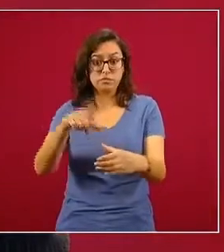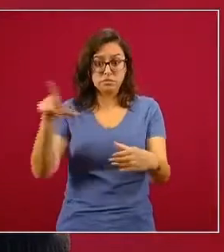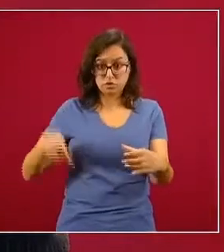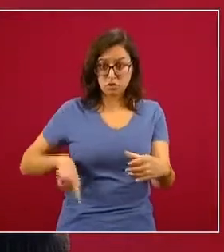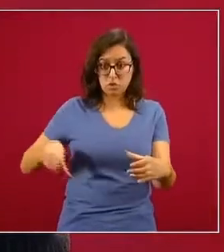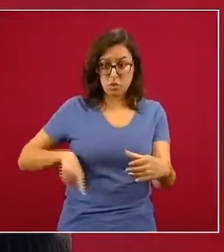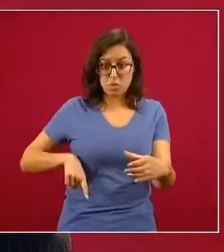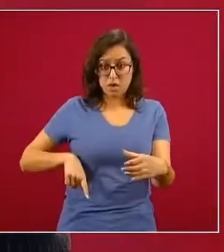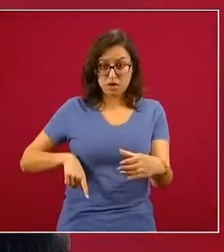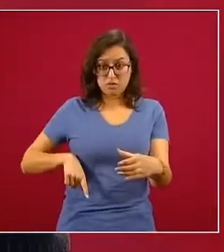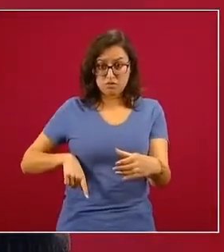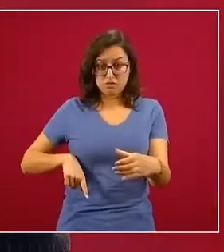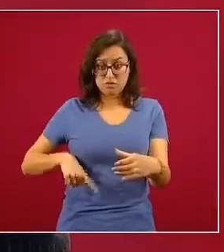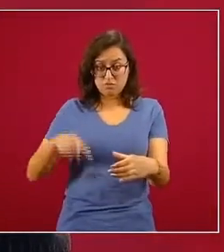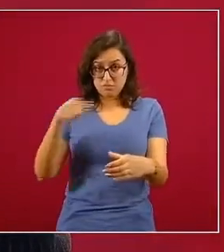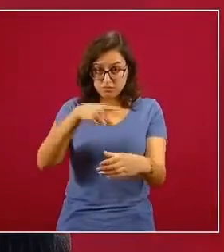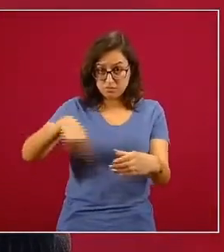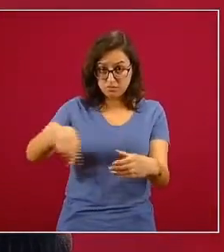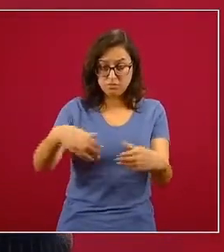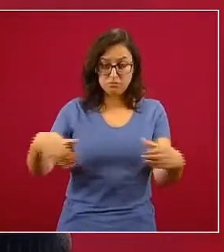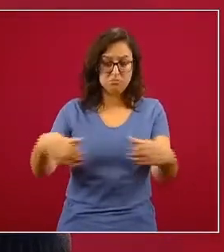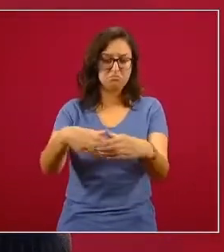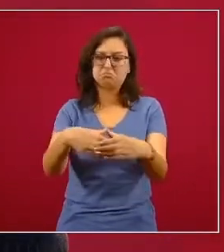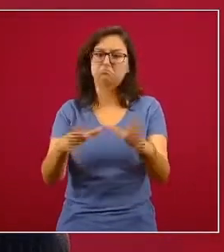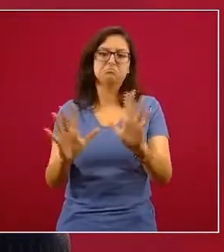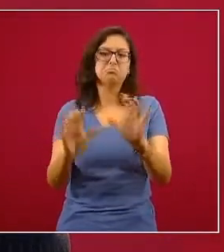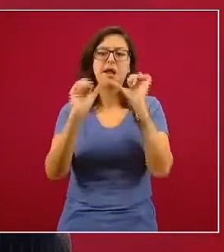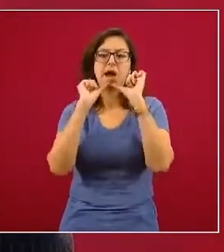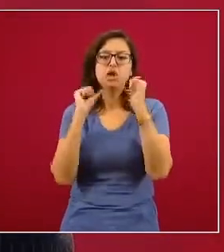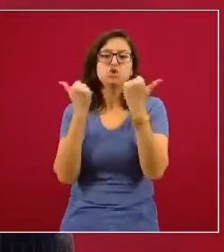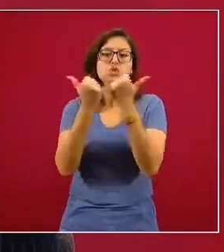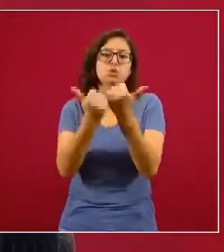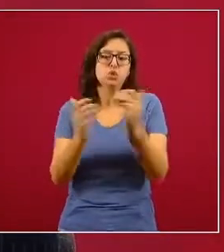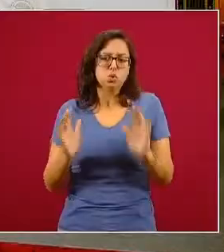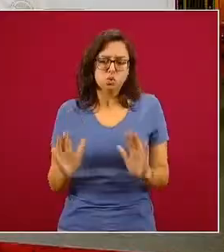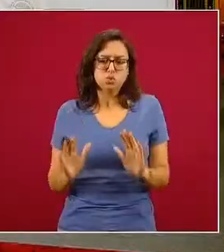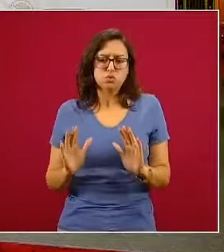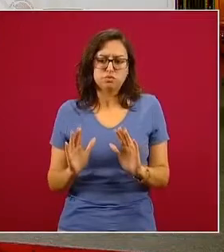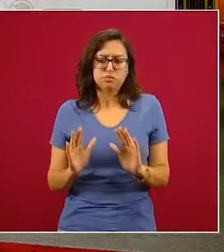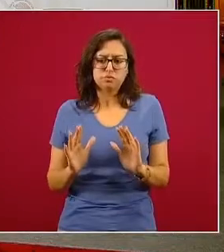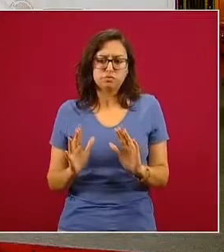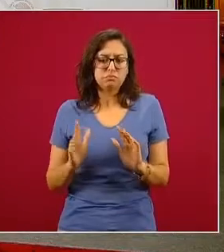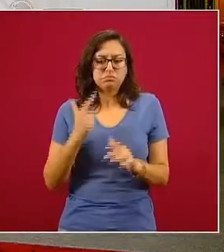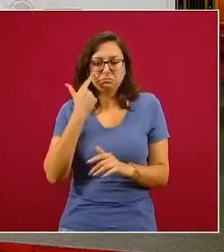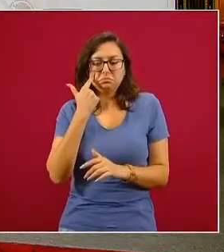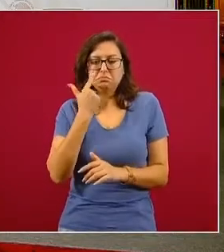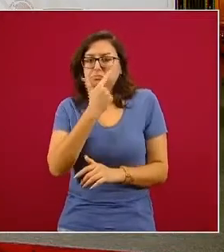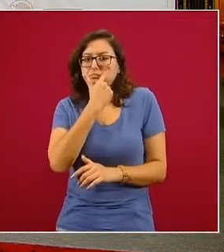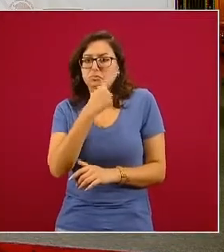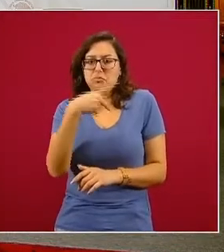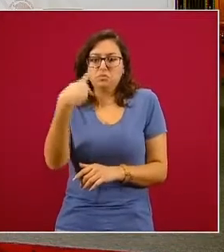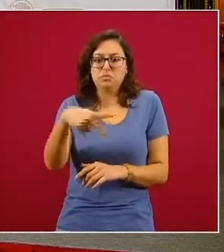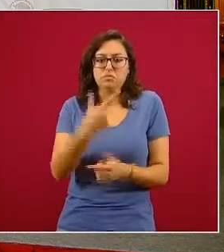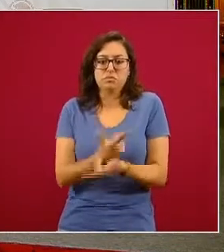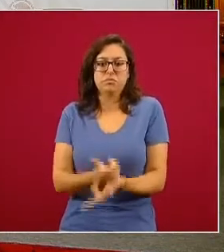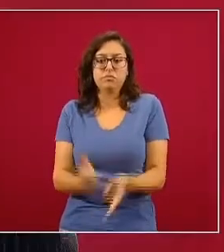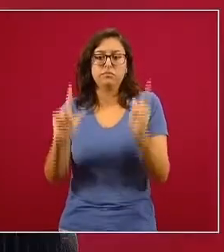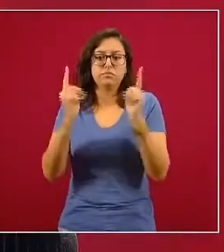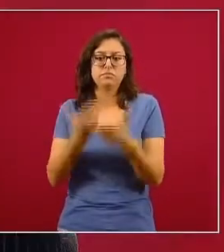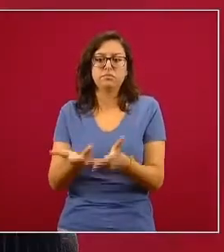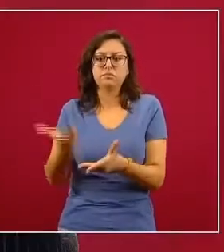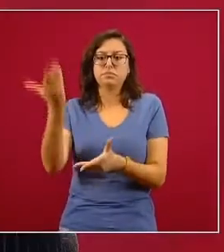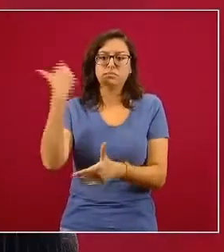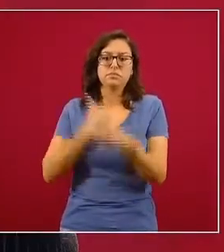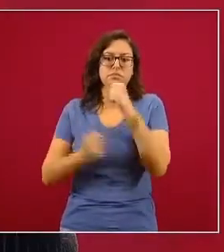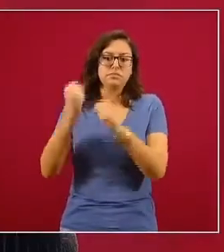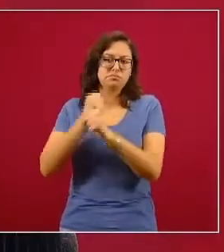un organismo de gobierno, es una asociación que por libre voluntad establecieron hace